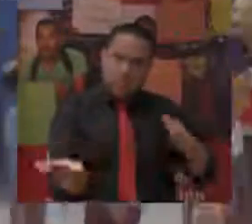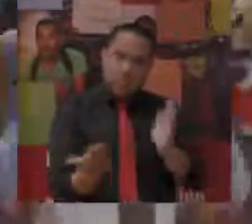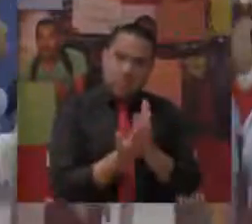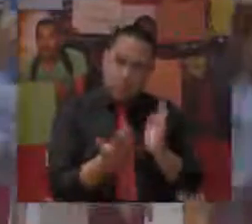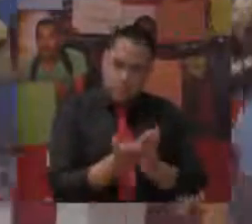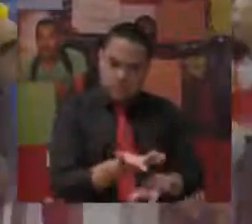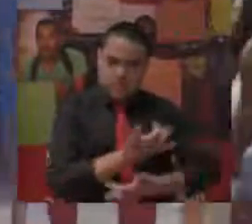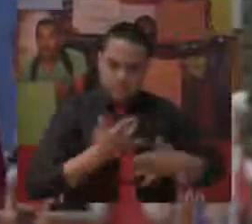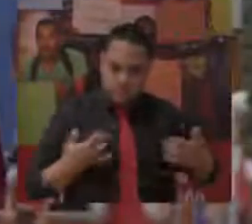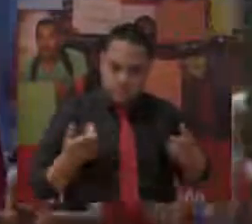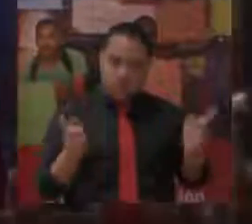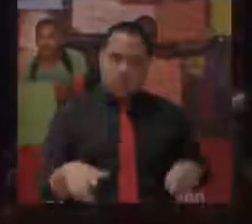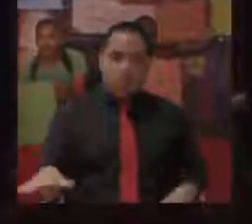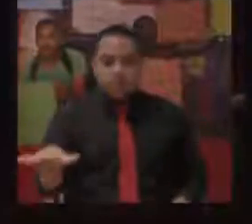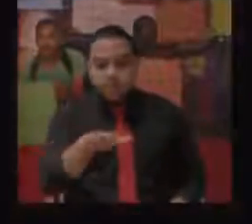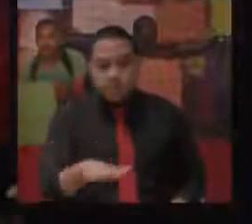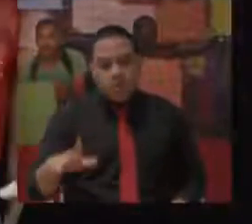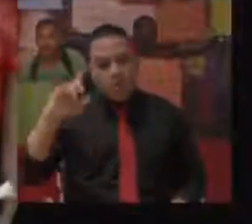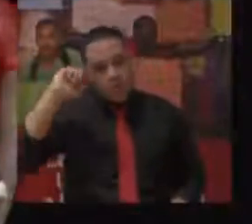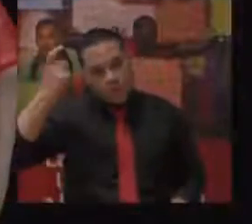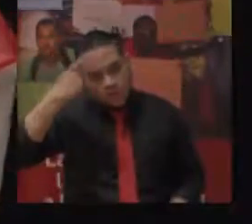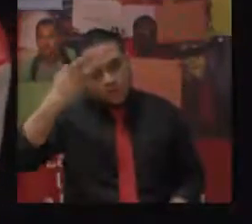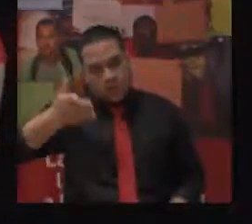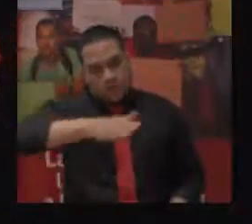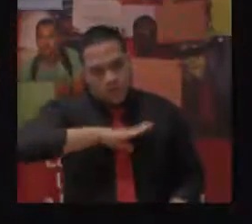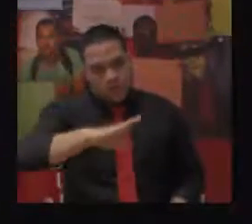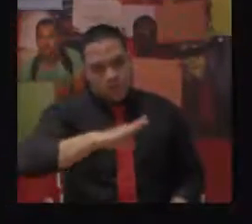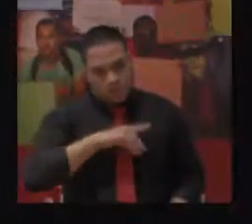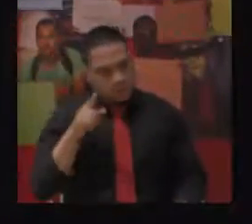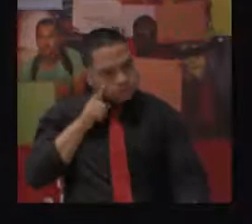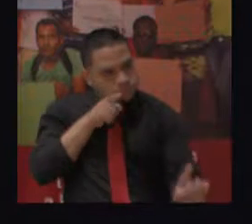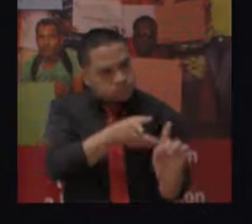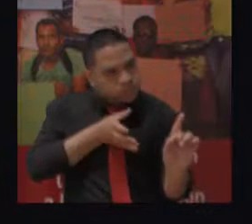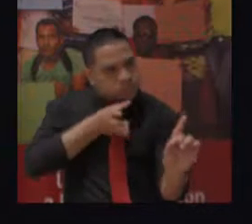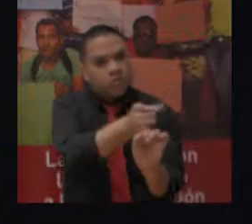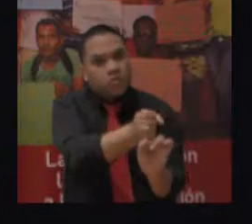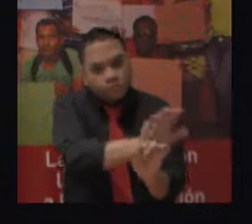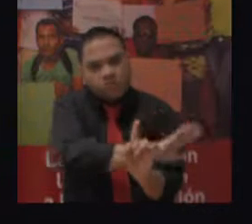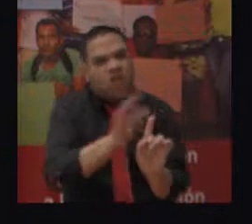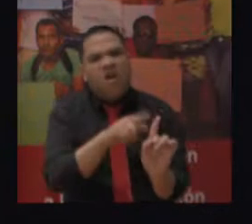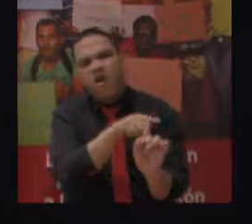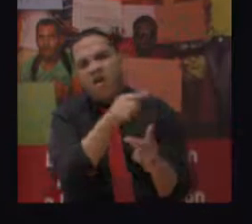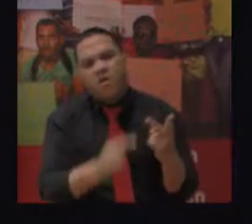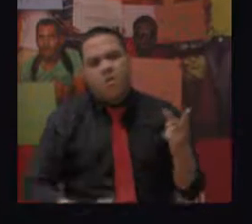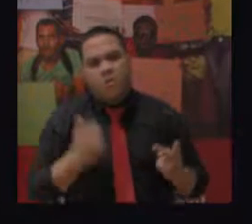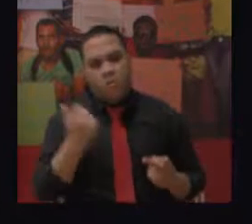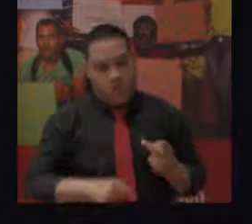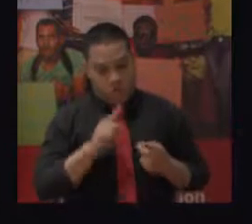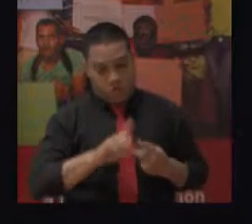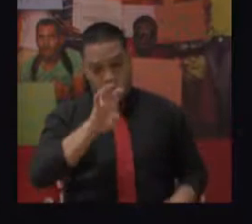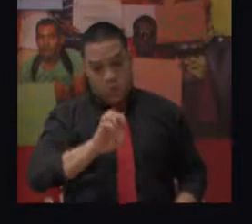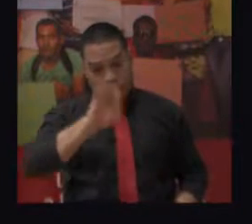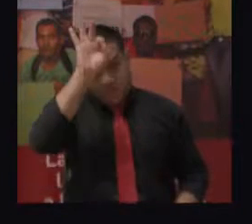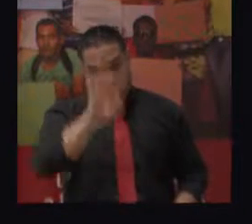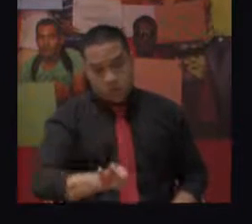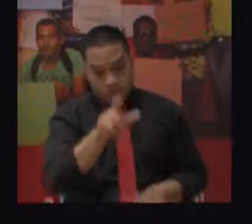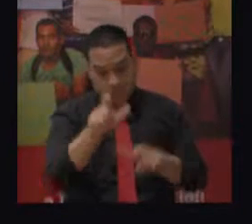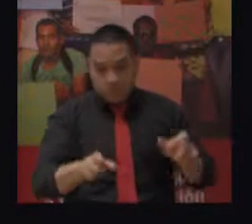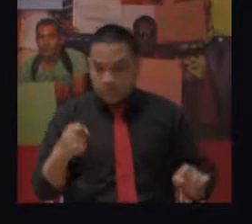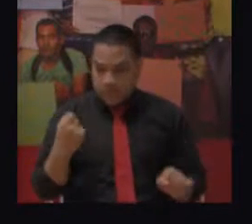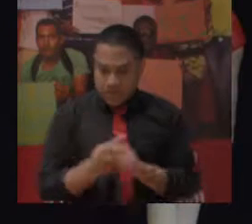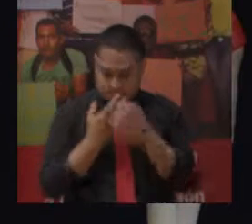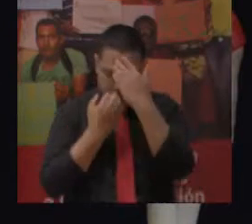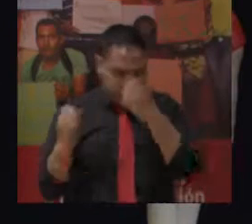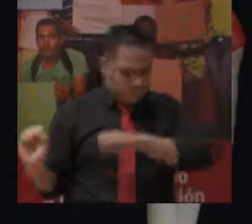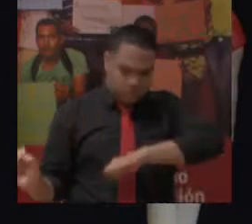252 gobernaciones y alcaldías, se han alcanzado unos logros muy significativos. El 90% de las personas